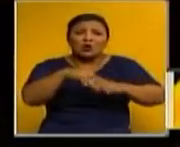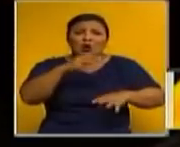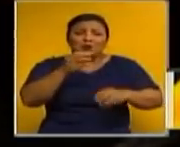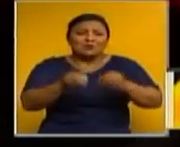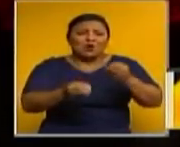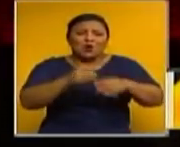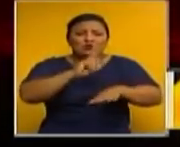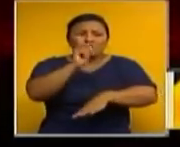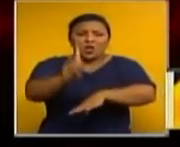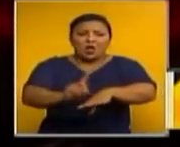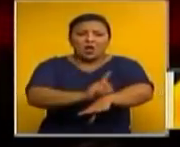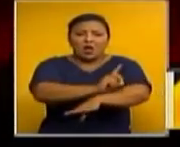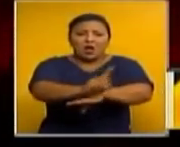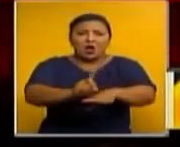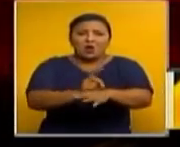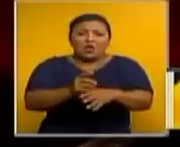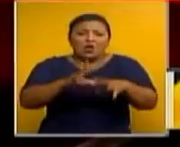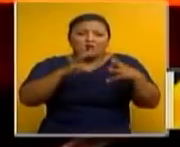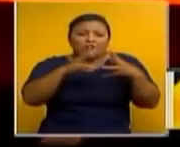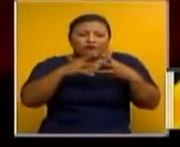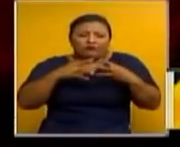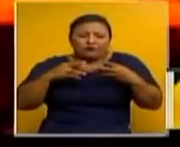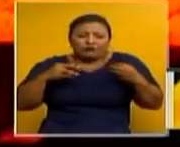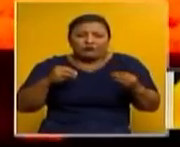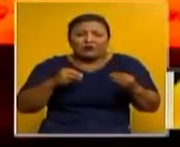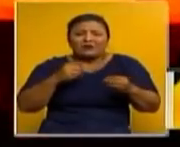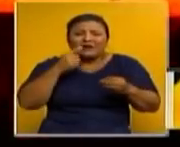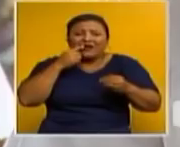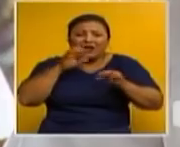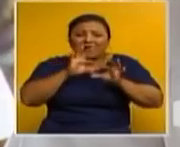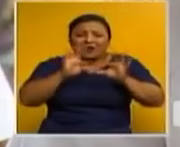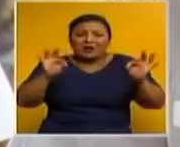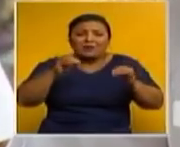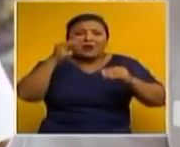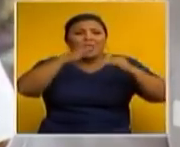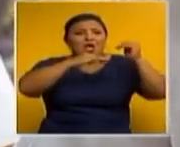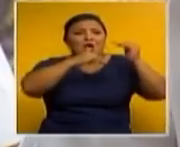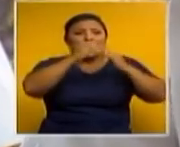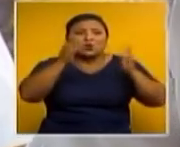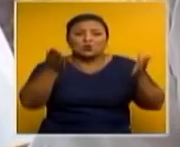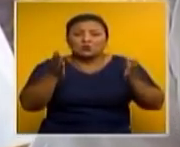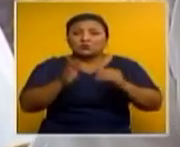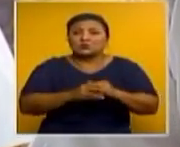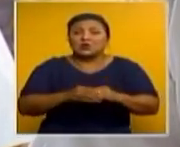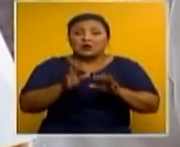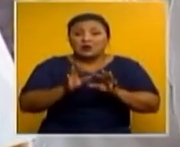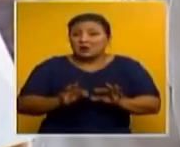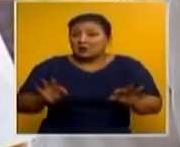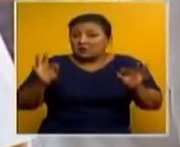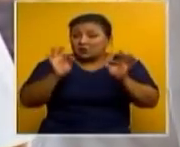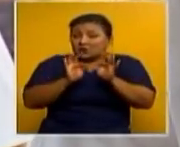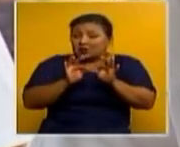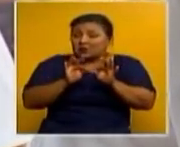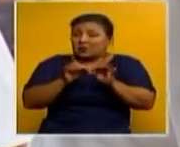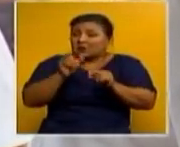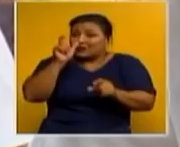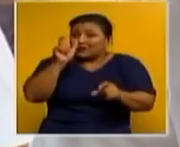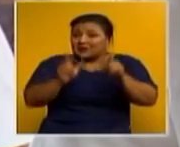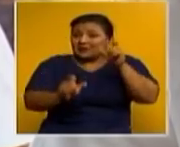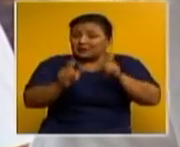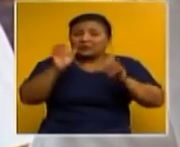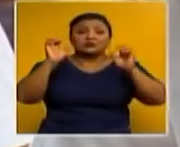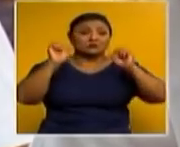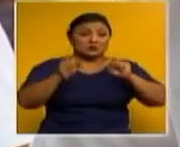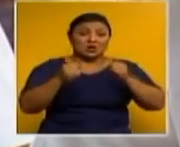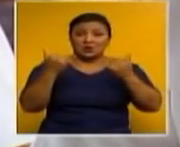que dura una hora se convirtieron en varillas para la construcción. Es importante que la ciudadanía el